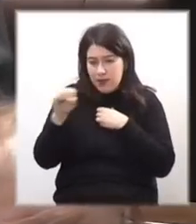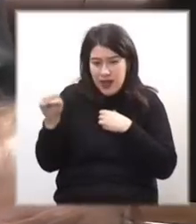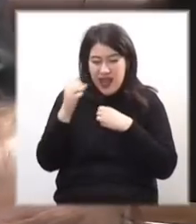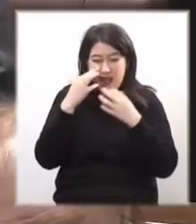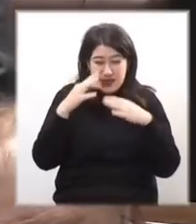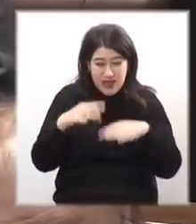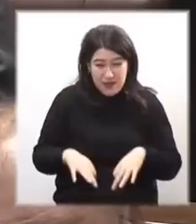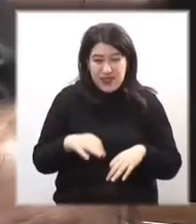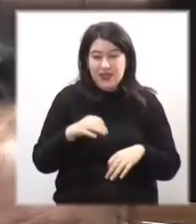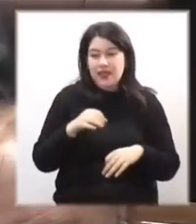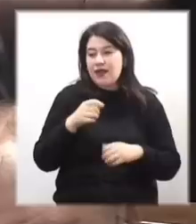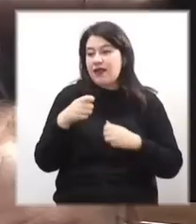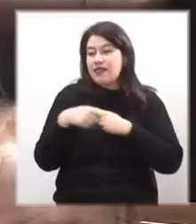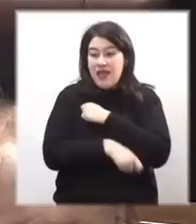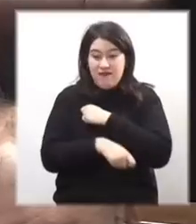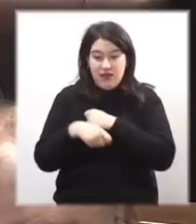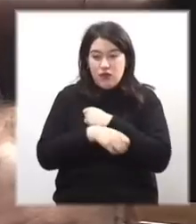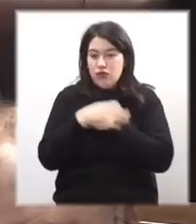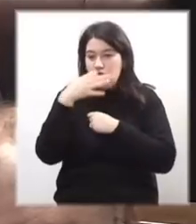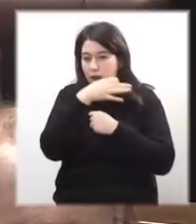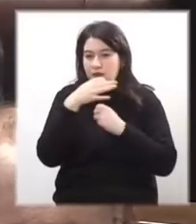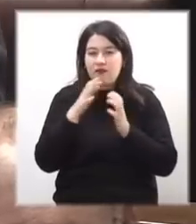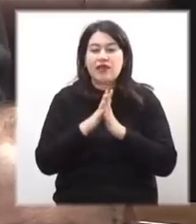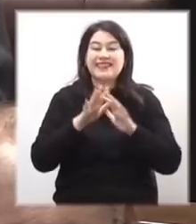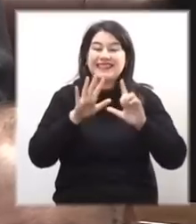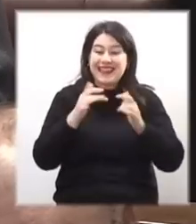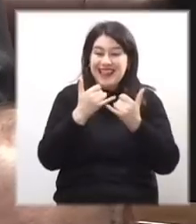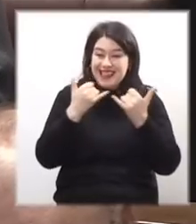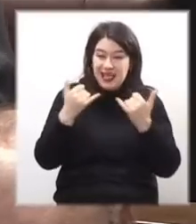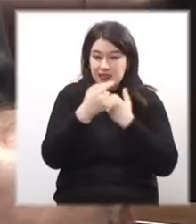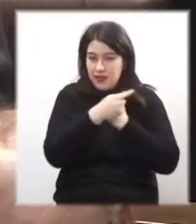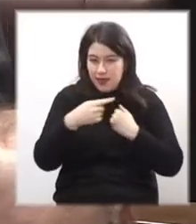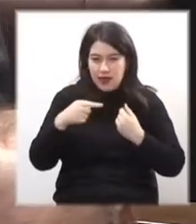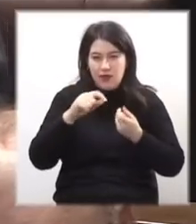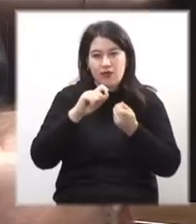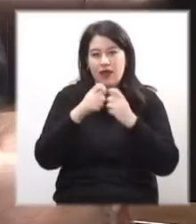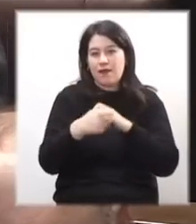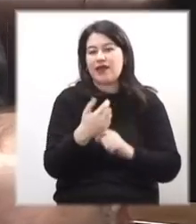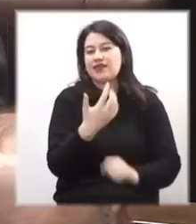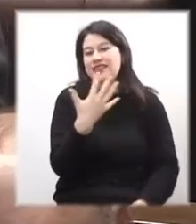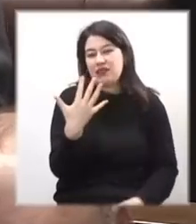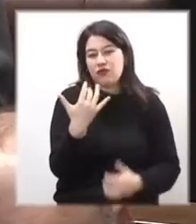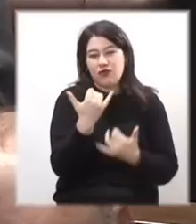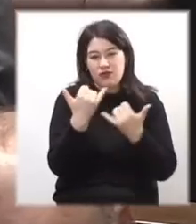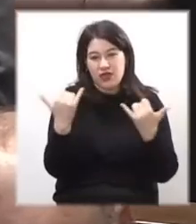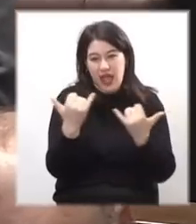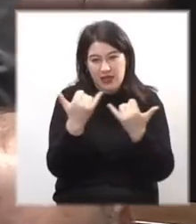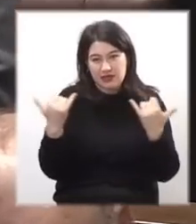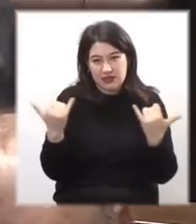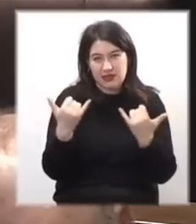el narcotráfico para que no vendieran 7 días a la semana y que pasaran a vender solamente 5 días